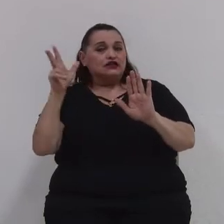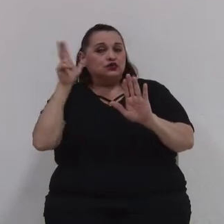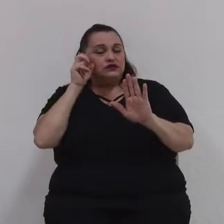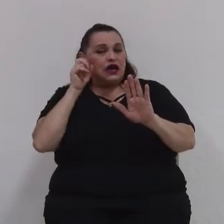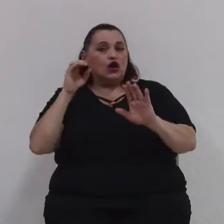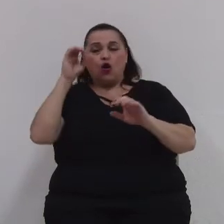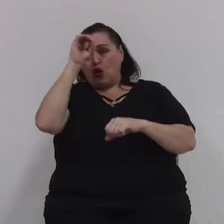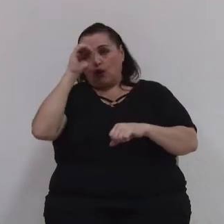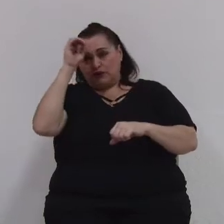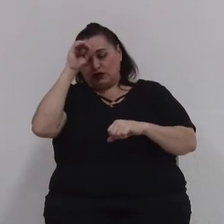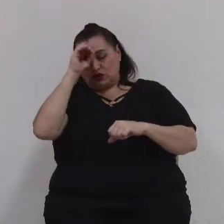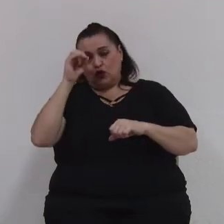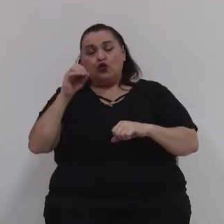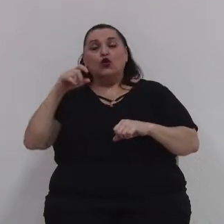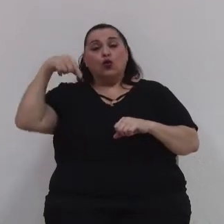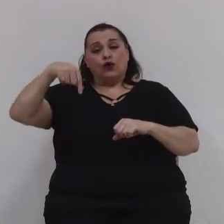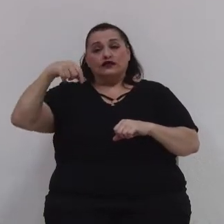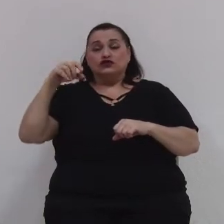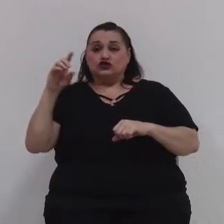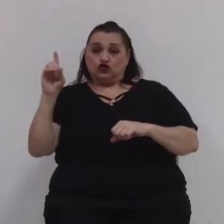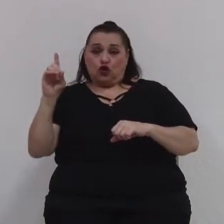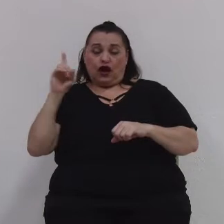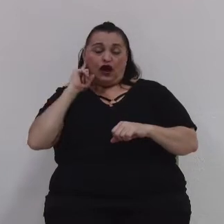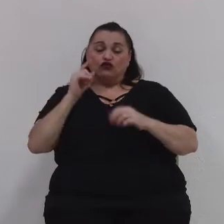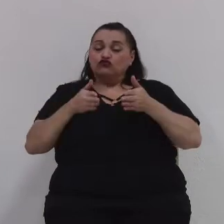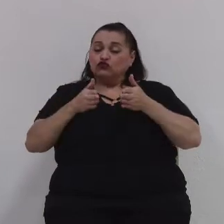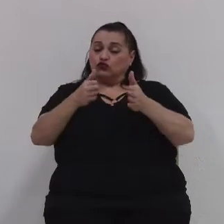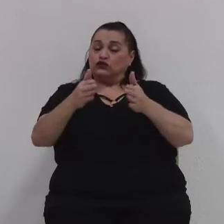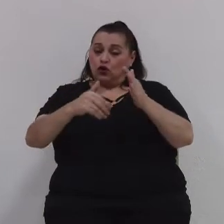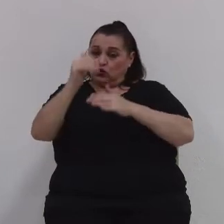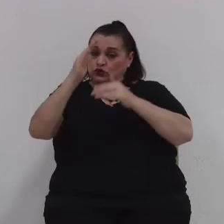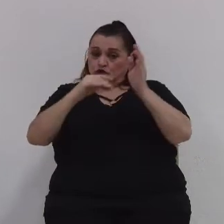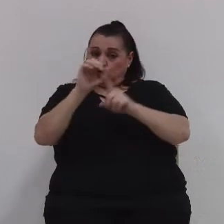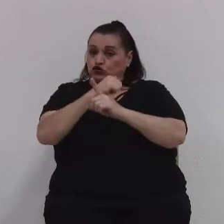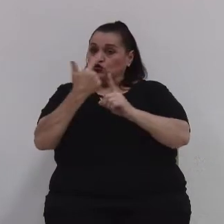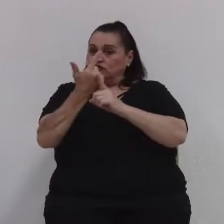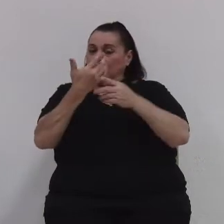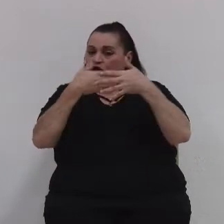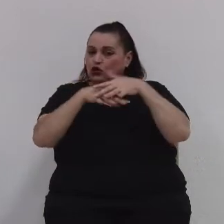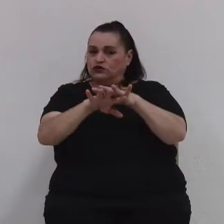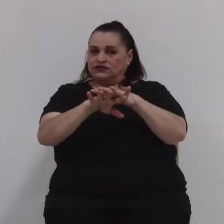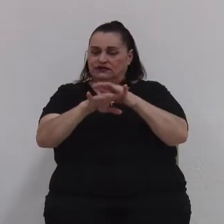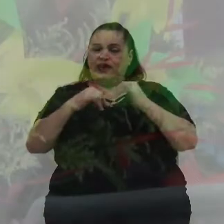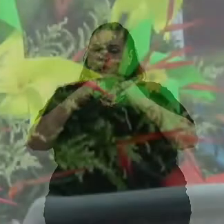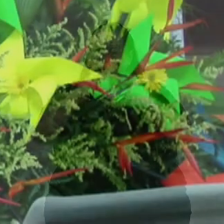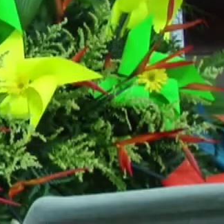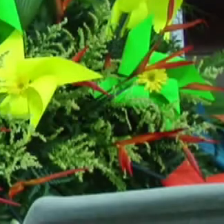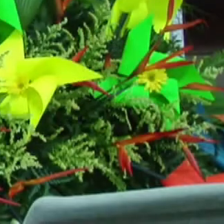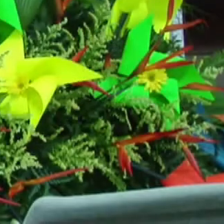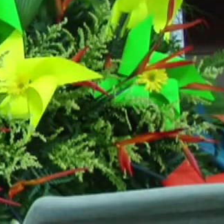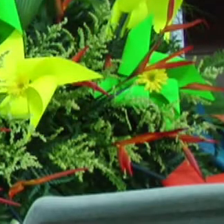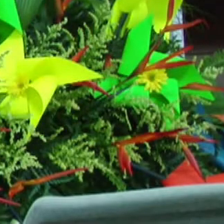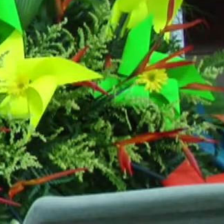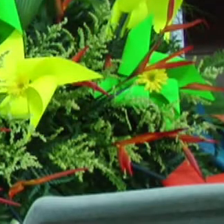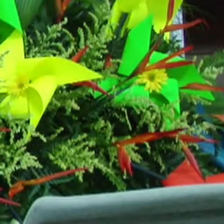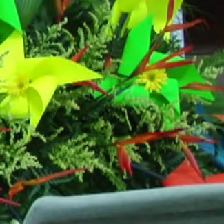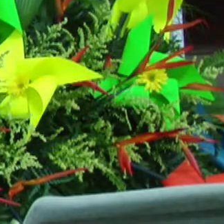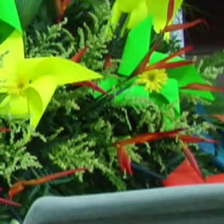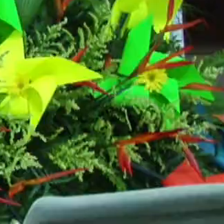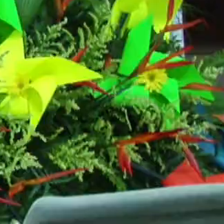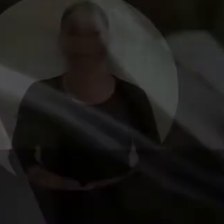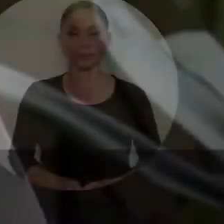de Queens Duncan sobre las rutas para la construcción de una sociedad inclusiva e igualitaria. Si podemos proyectar el video,